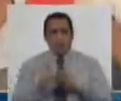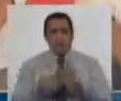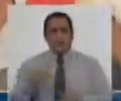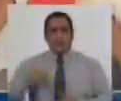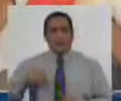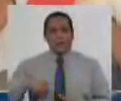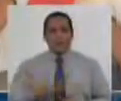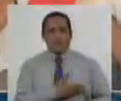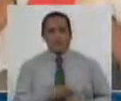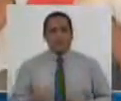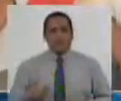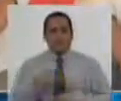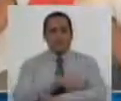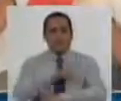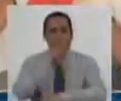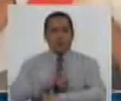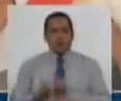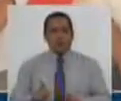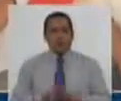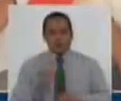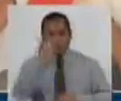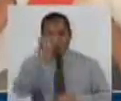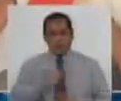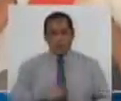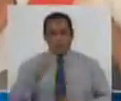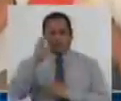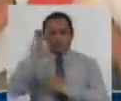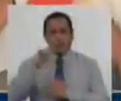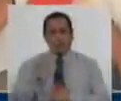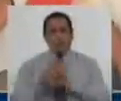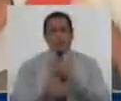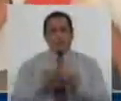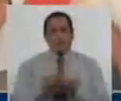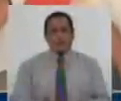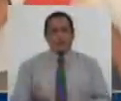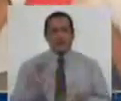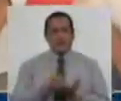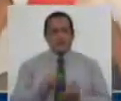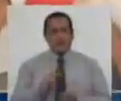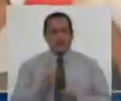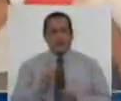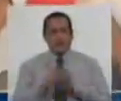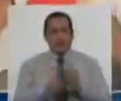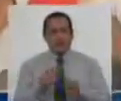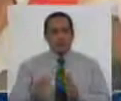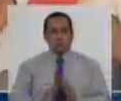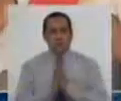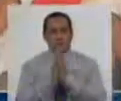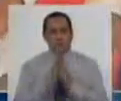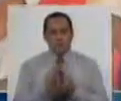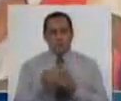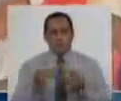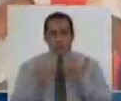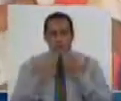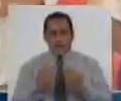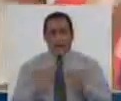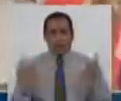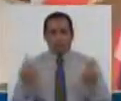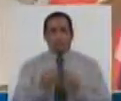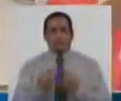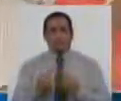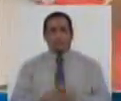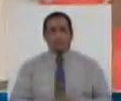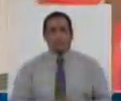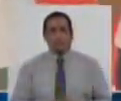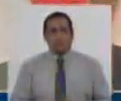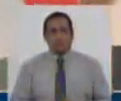y presidentes regionales como un soldado más para sacar adelante a nuestra querida Ucayali. Muchas gracias a todos ustedes.